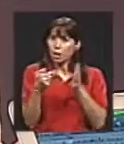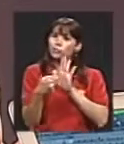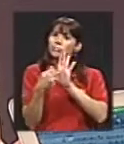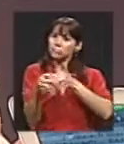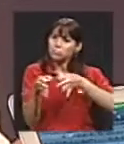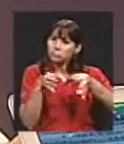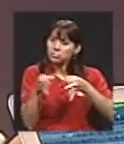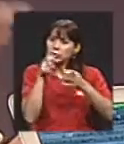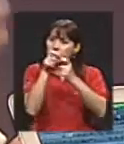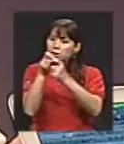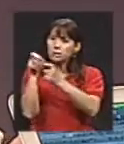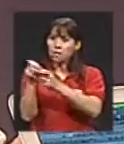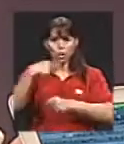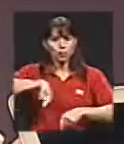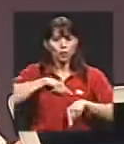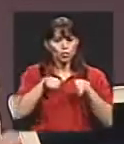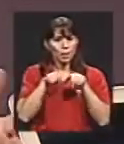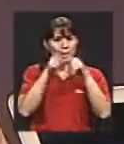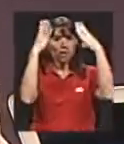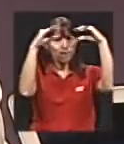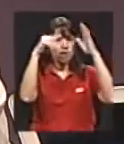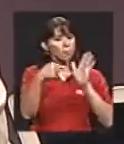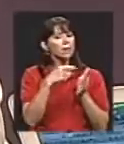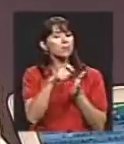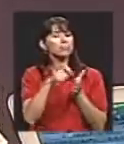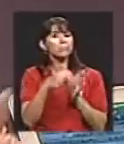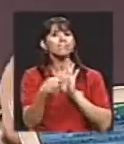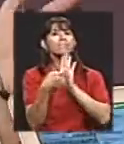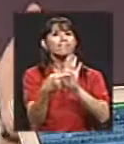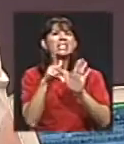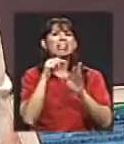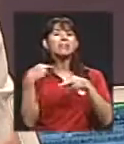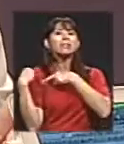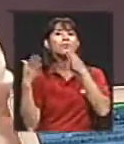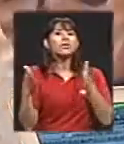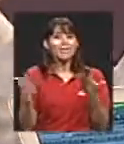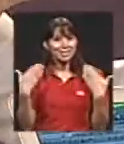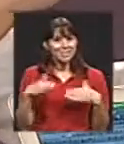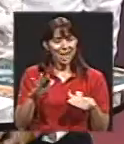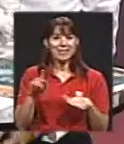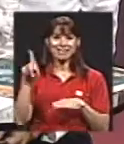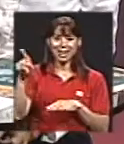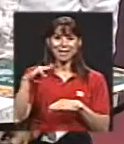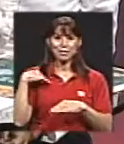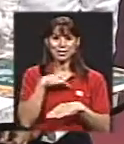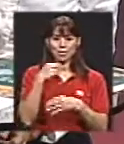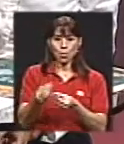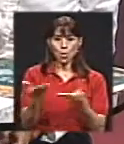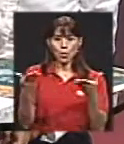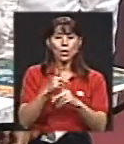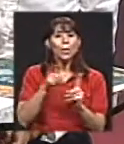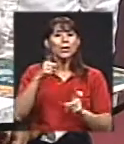responsables que ya están siendo y ya están en el ministerio público pero en este momento nosotros queríamos hacer un ligamen